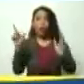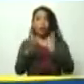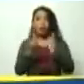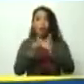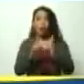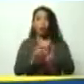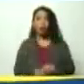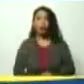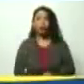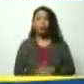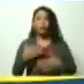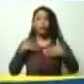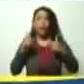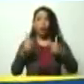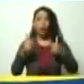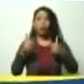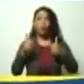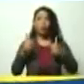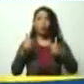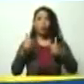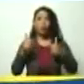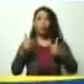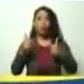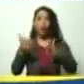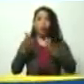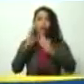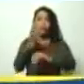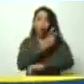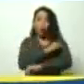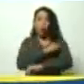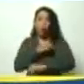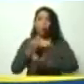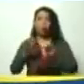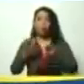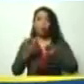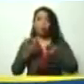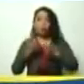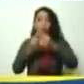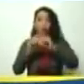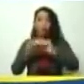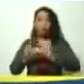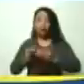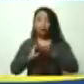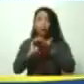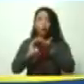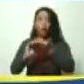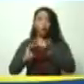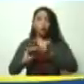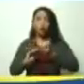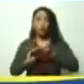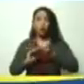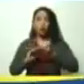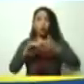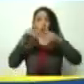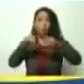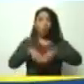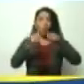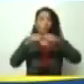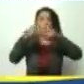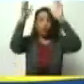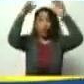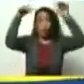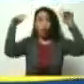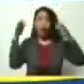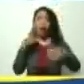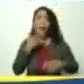salud consultorio y mitigación de la los daños de la lluvia